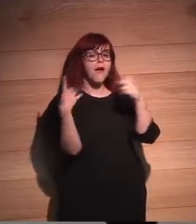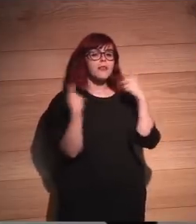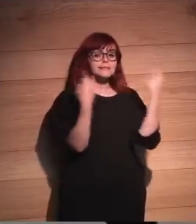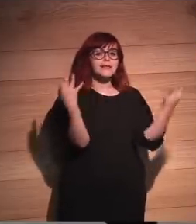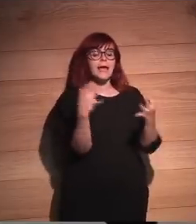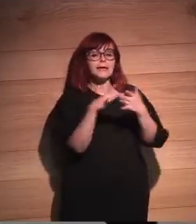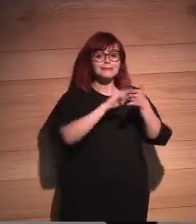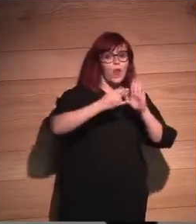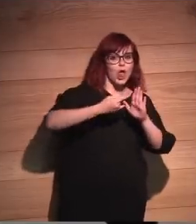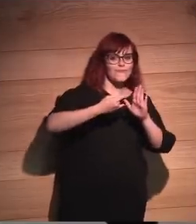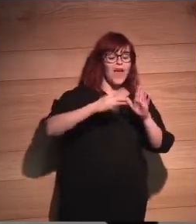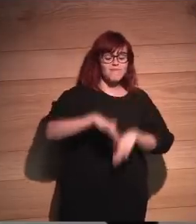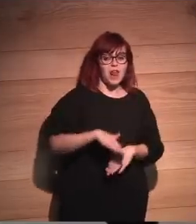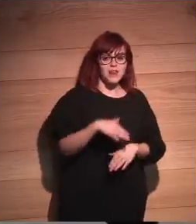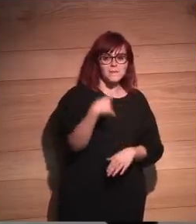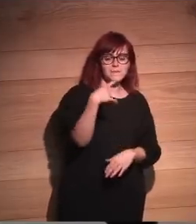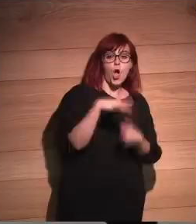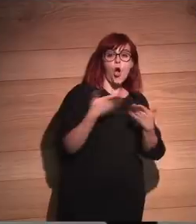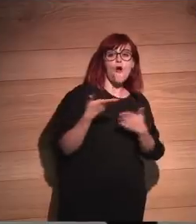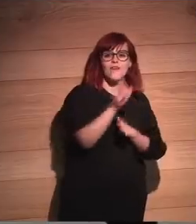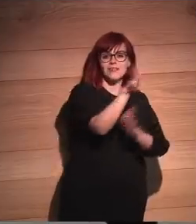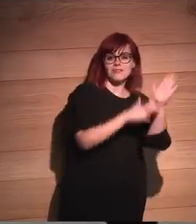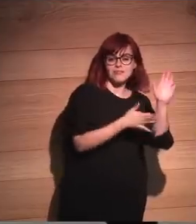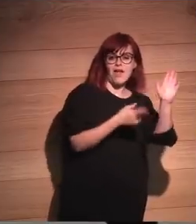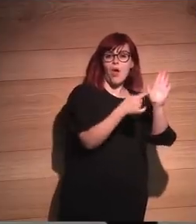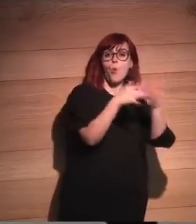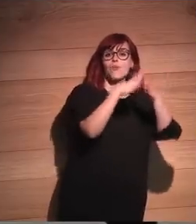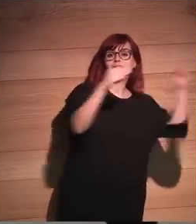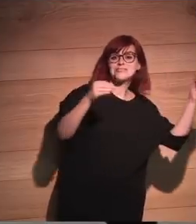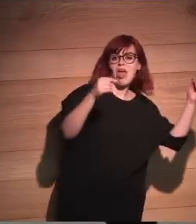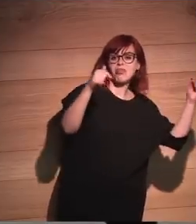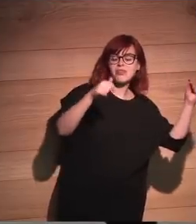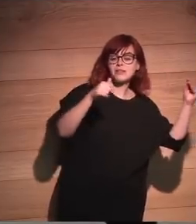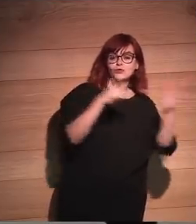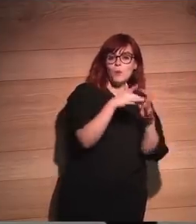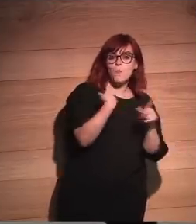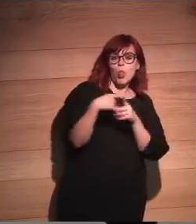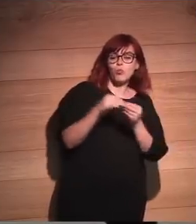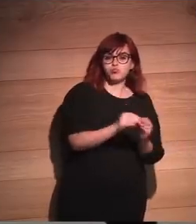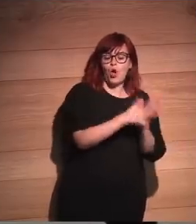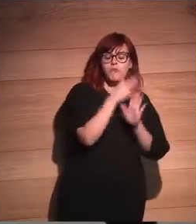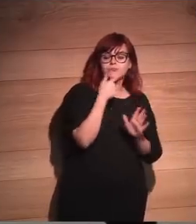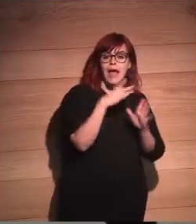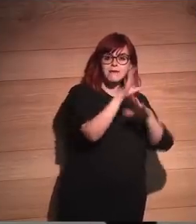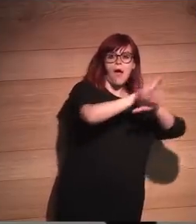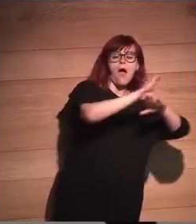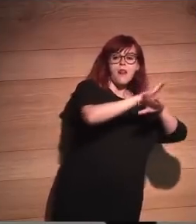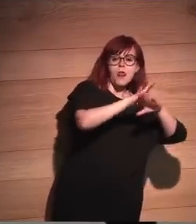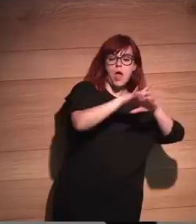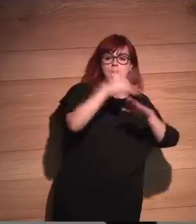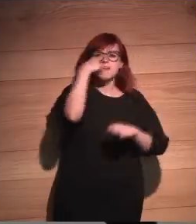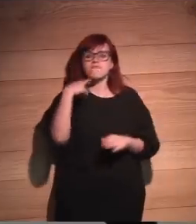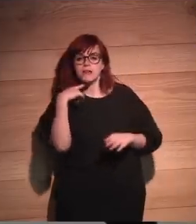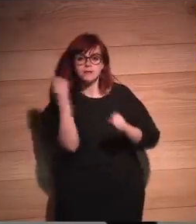necesidades tecnológicas, no cuadra con la oferta de la universidad, con el producto que saca. Yo creo que la